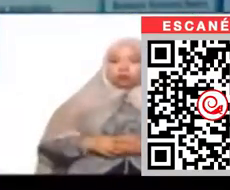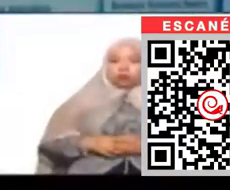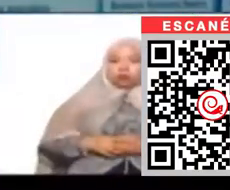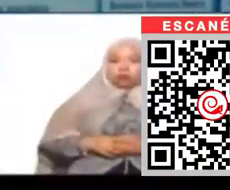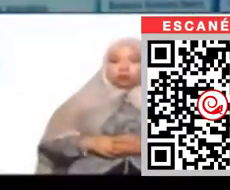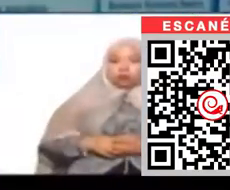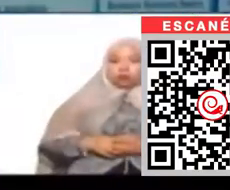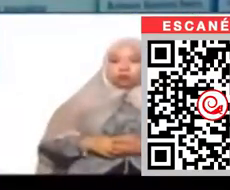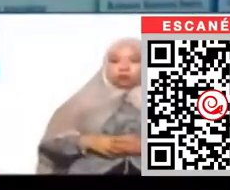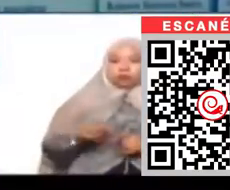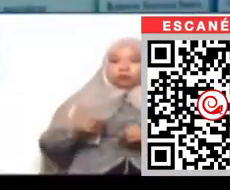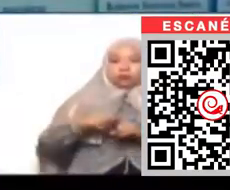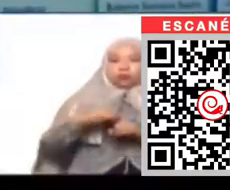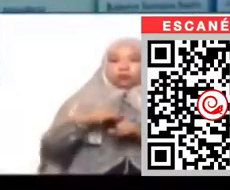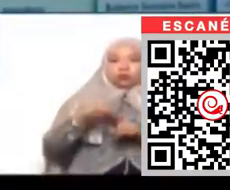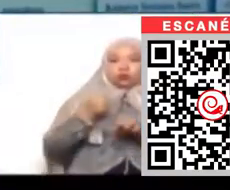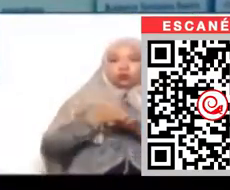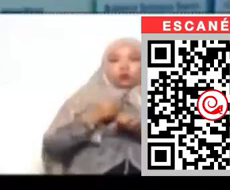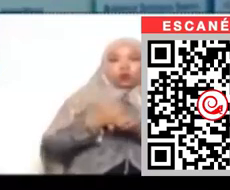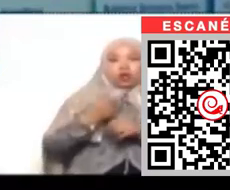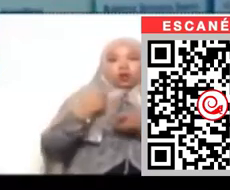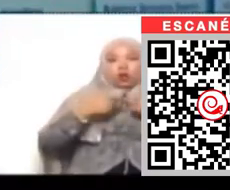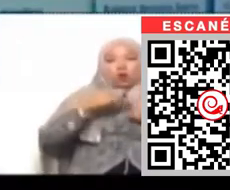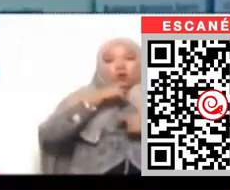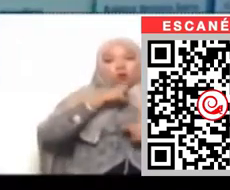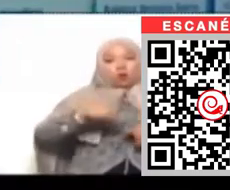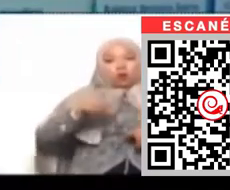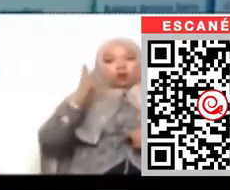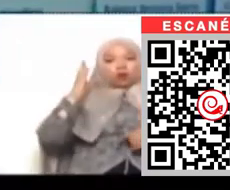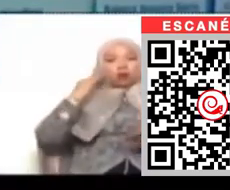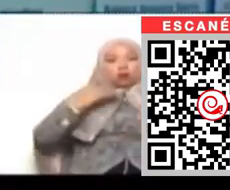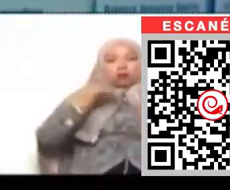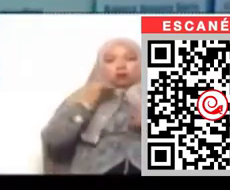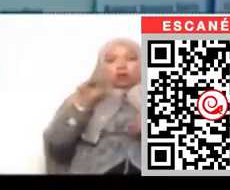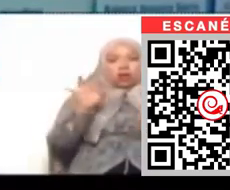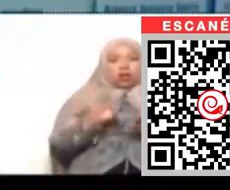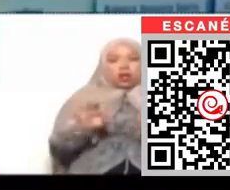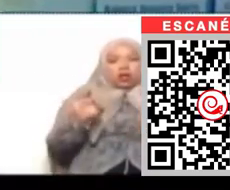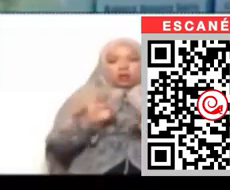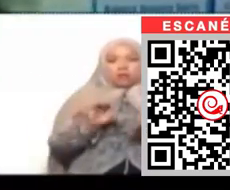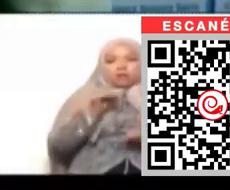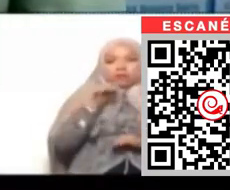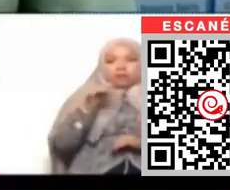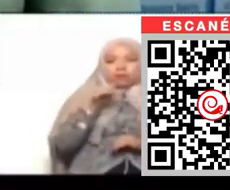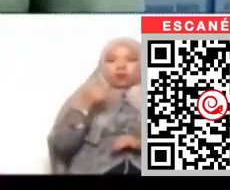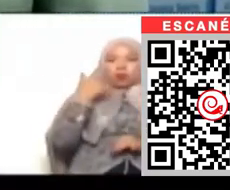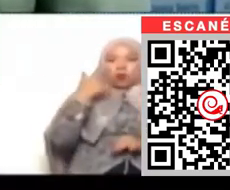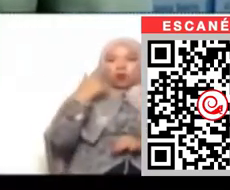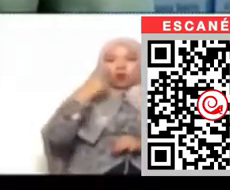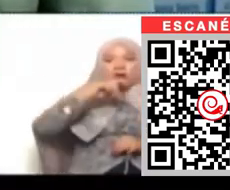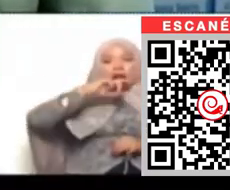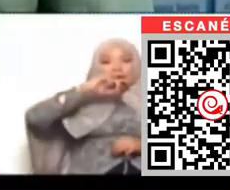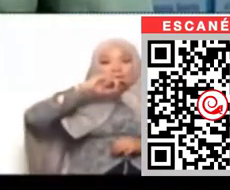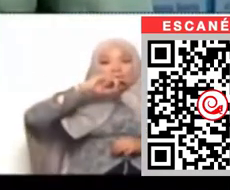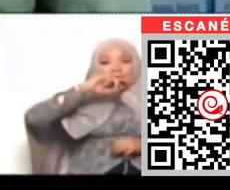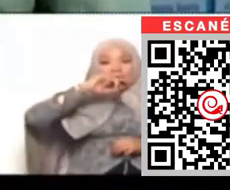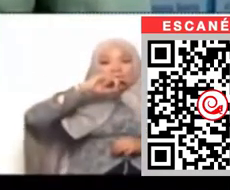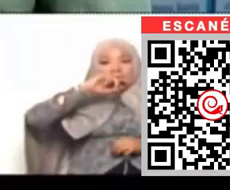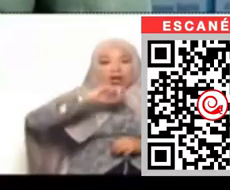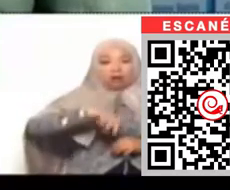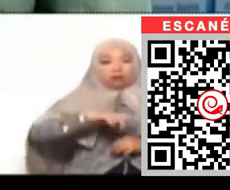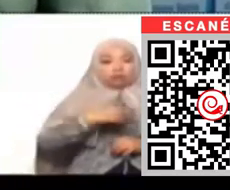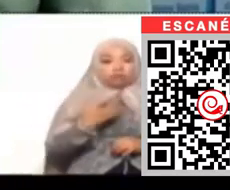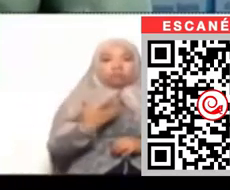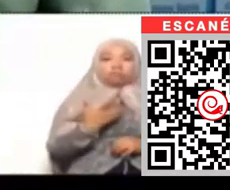de generar odio, desazón, malestar, y ellos cabalgar sobre el odio